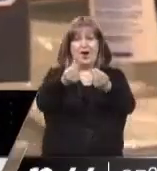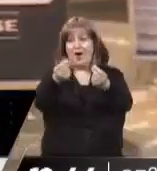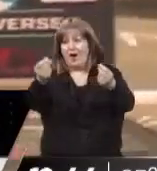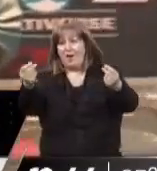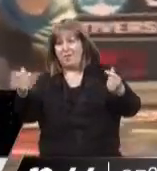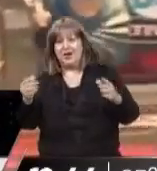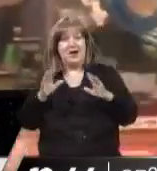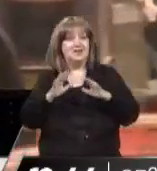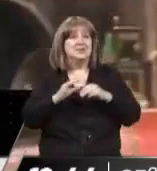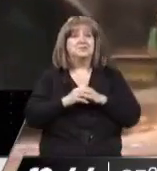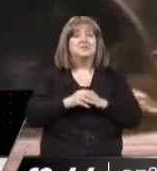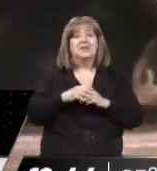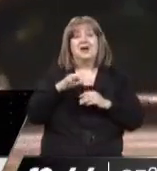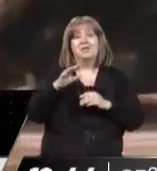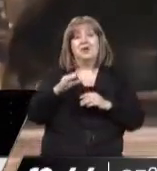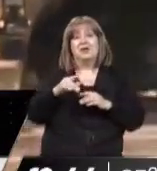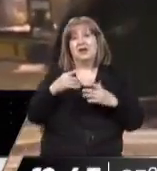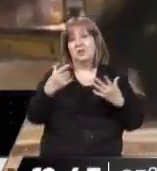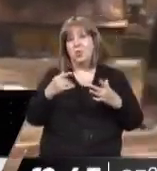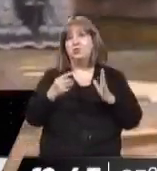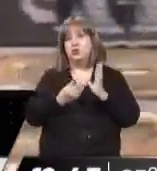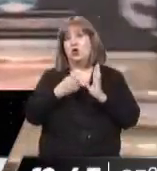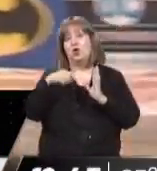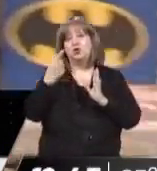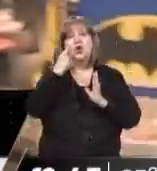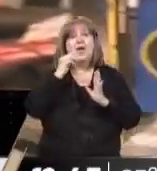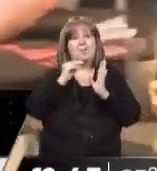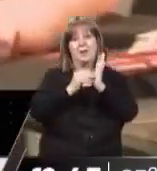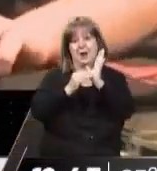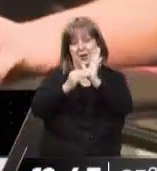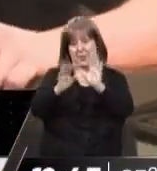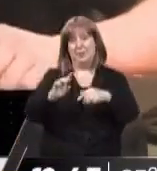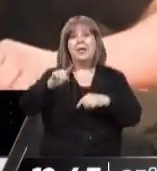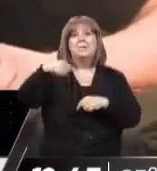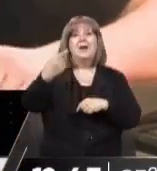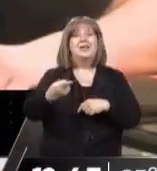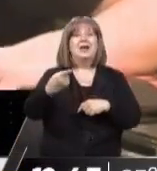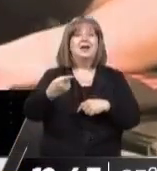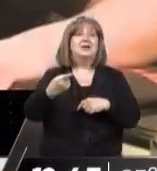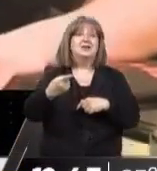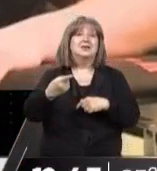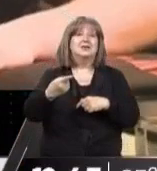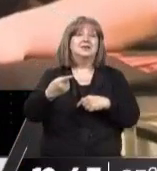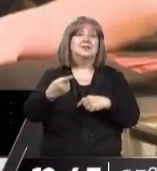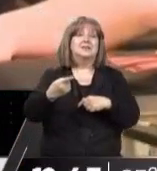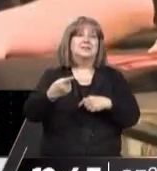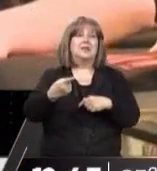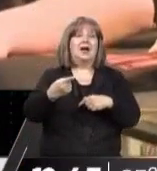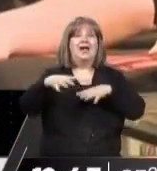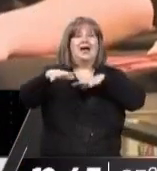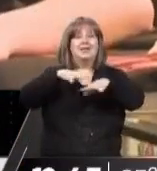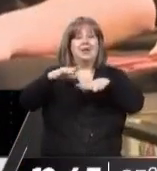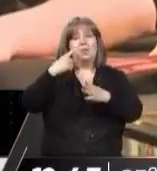merchandising de Batman y otras cosas, pues tenemos Avengers, se lo vamos a mostrar otro día. Sí queremos decirle que mañana es el Batman Day en Mendoza y tenemos actividades